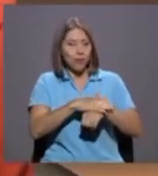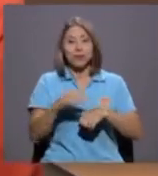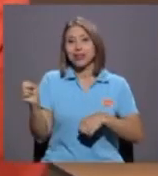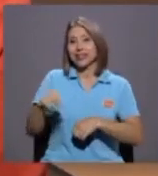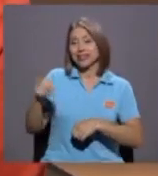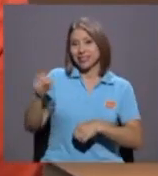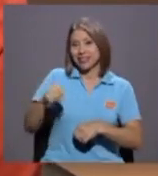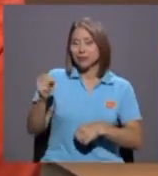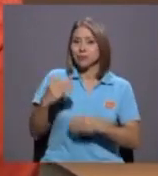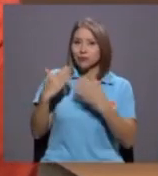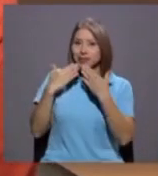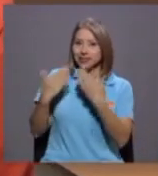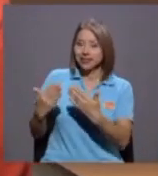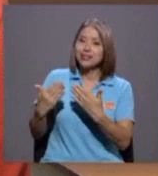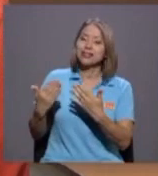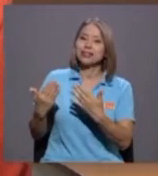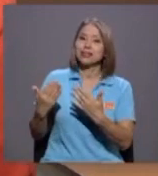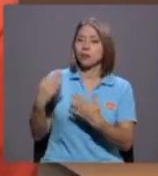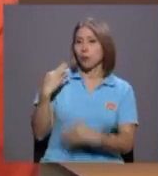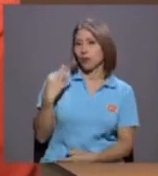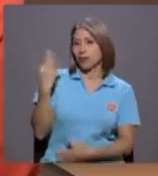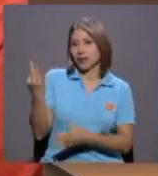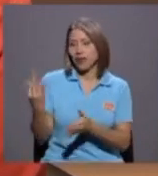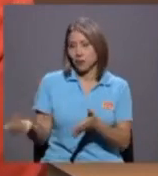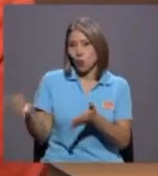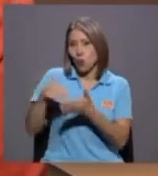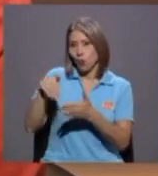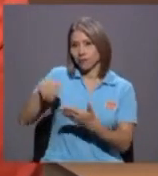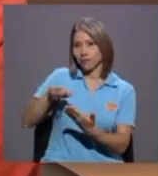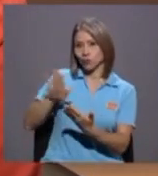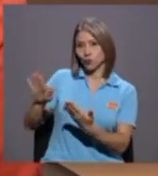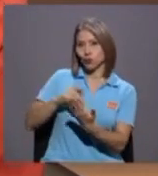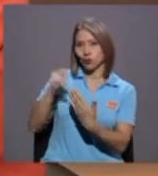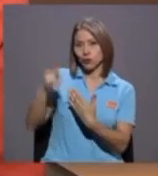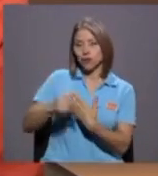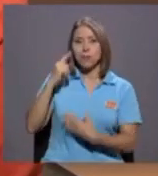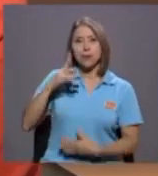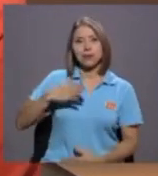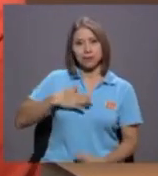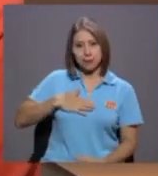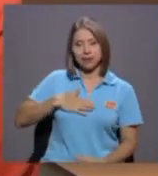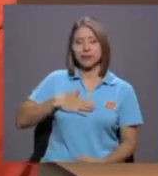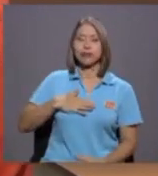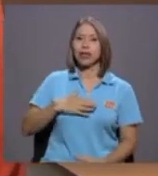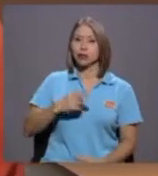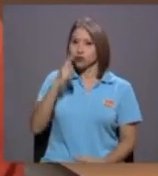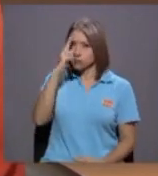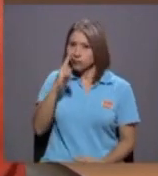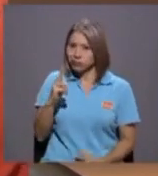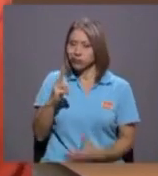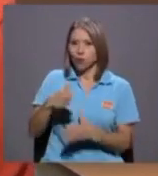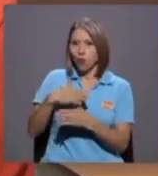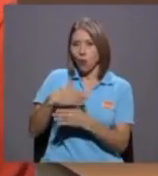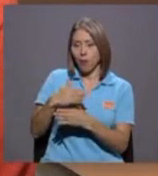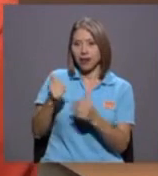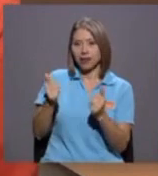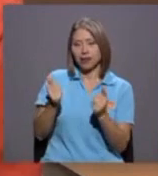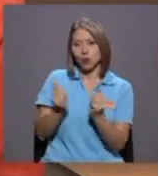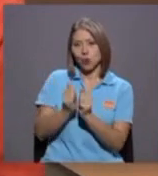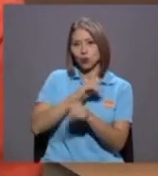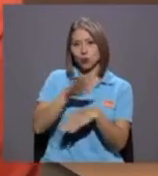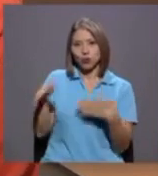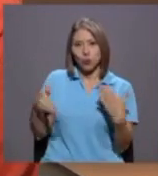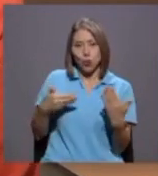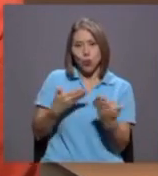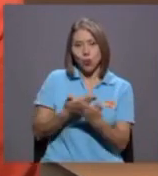bueno, muchas gracias por invitarme nuevamente a su programa. Para mí es un gusto poder compartir con